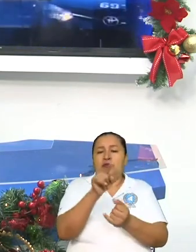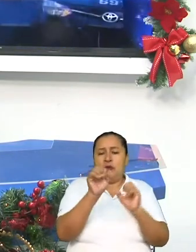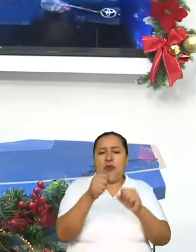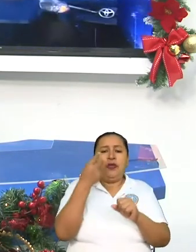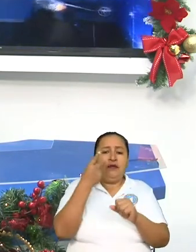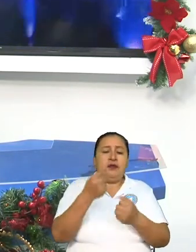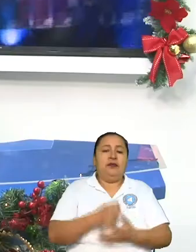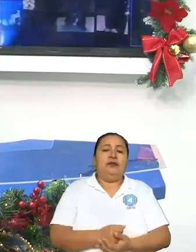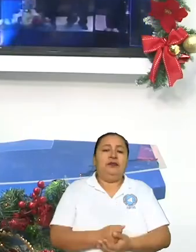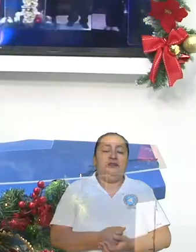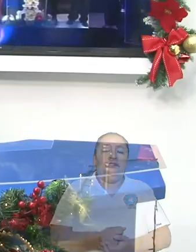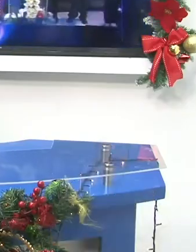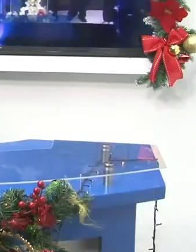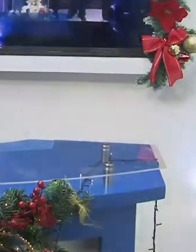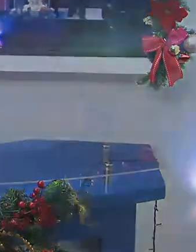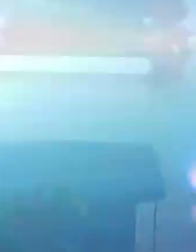se puede perder.